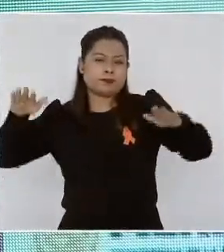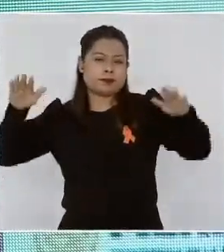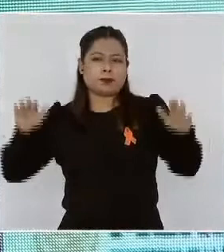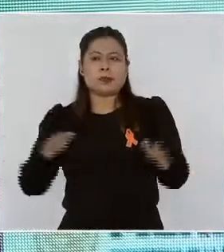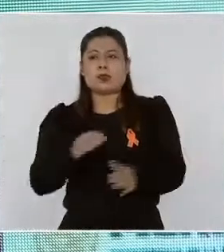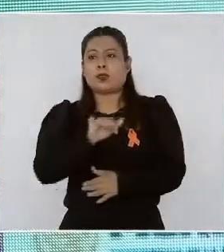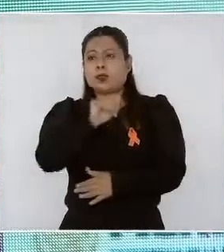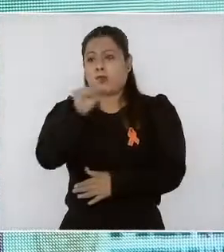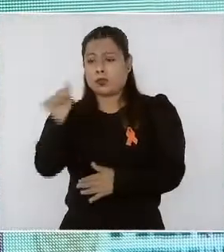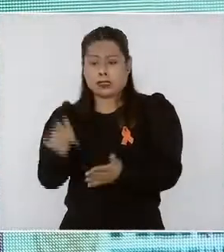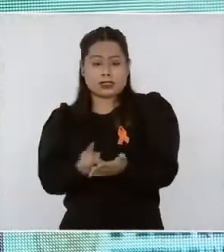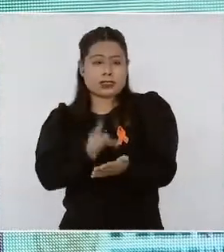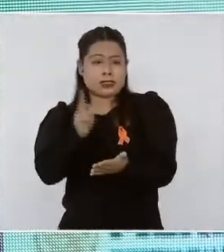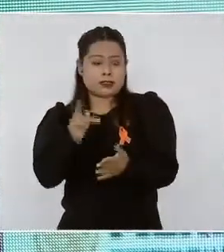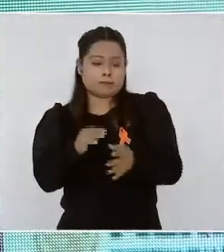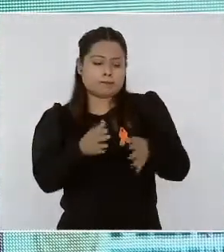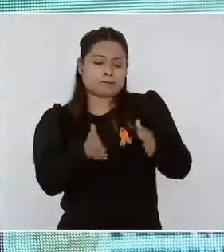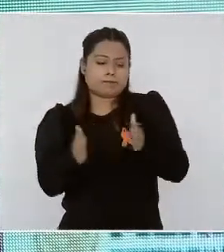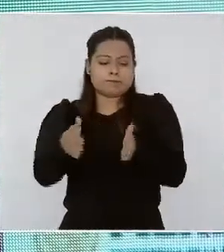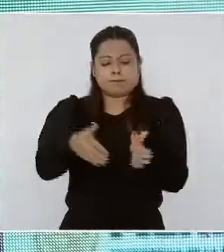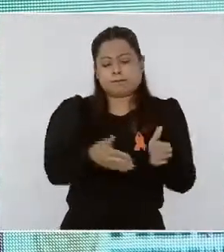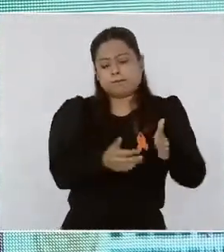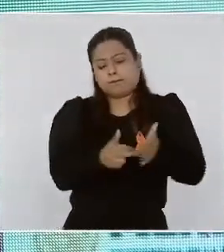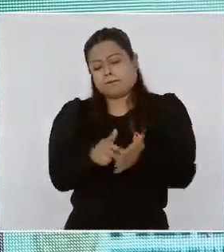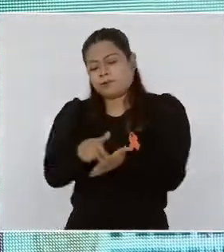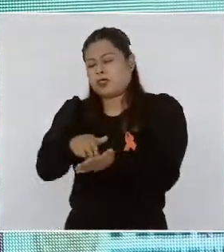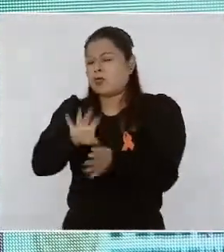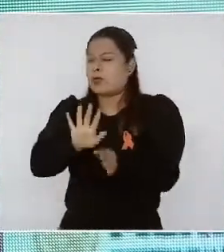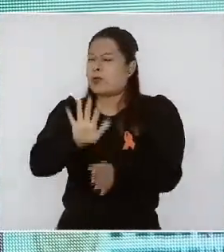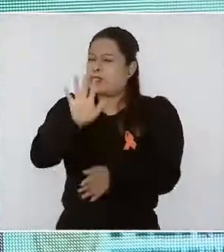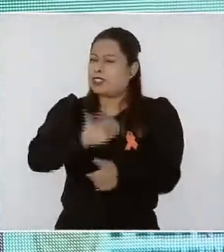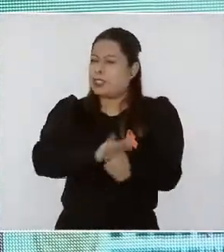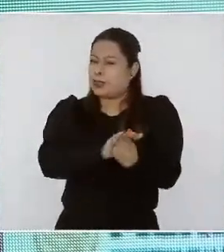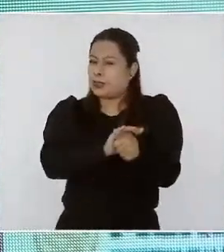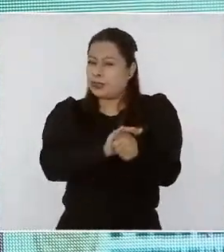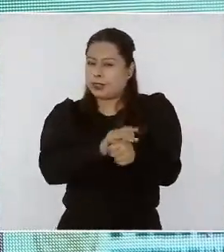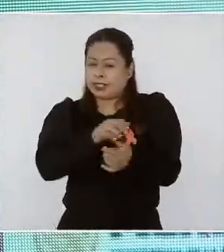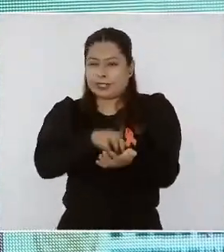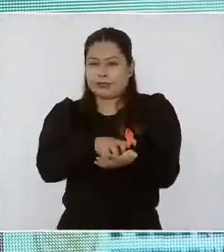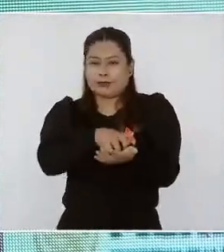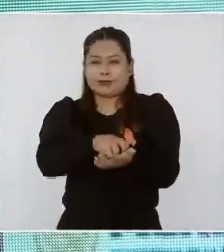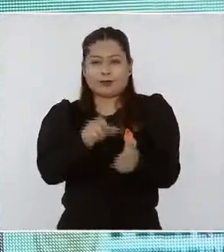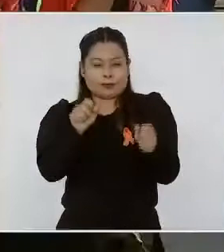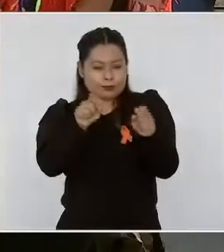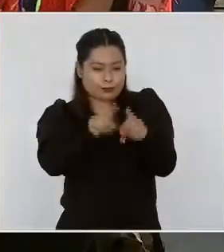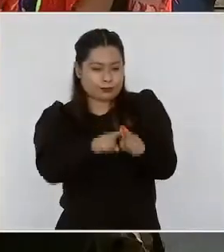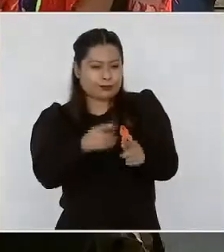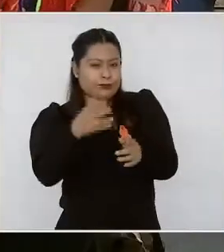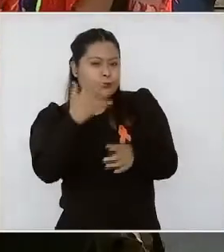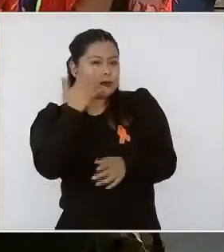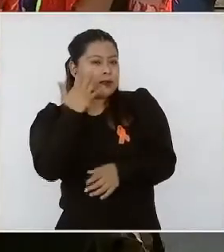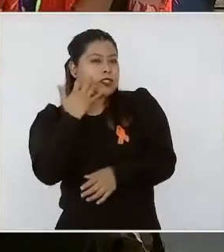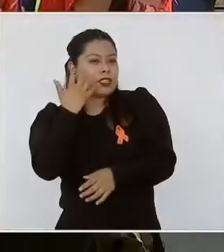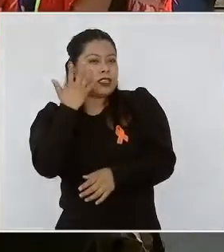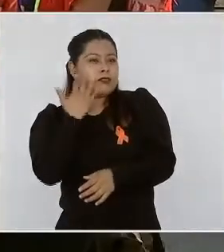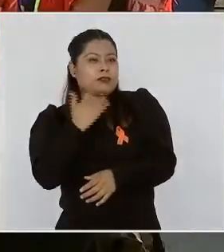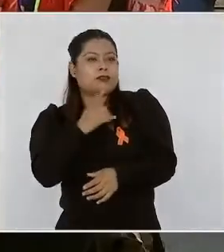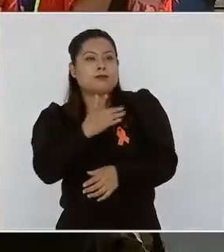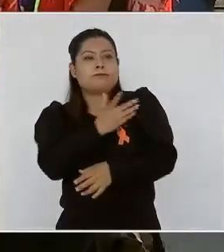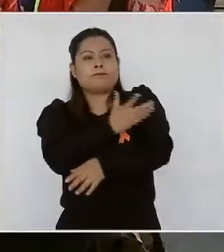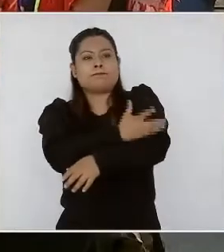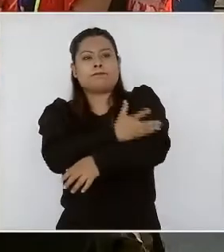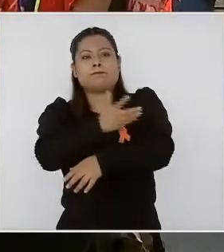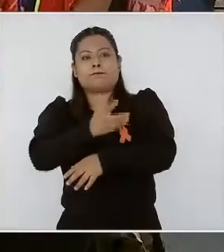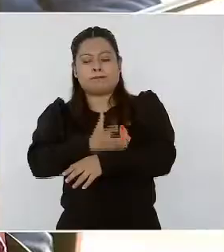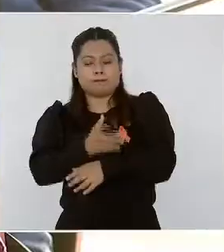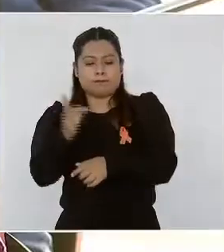otras veces camina como una tortuga. Con el mismo sigilo de un gato, nos